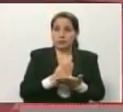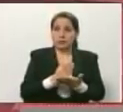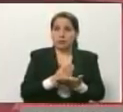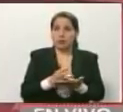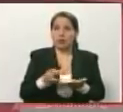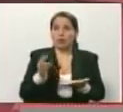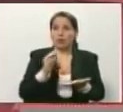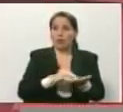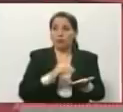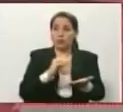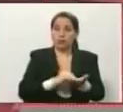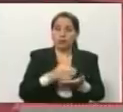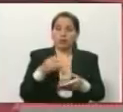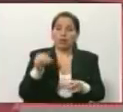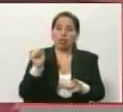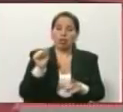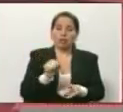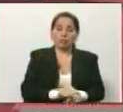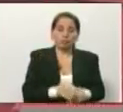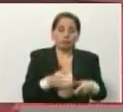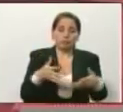salir derrotados.